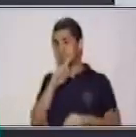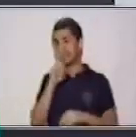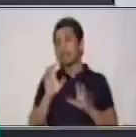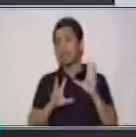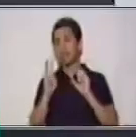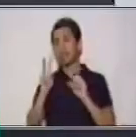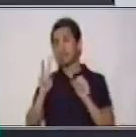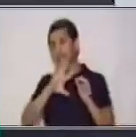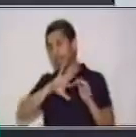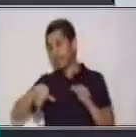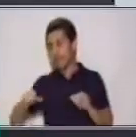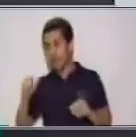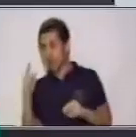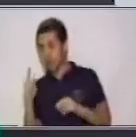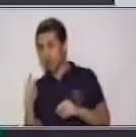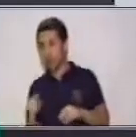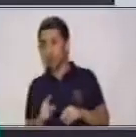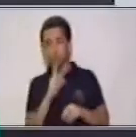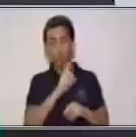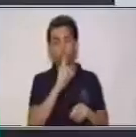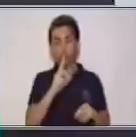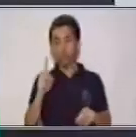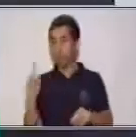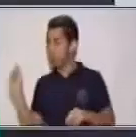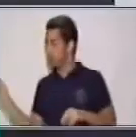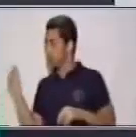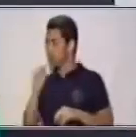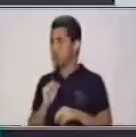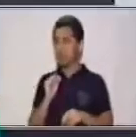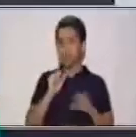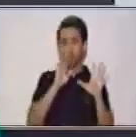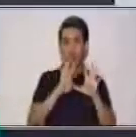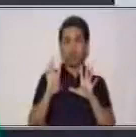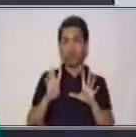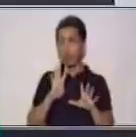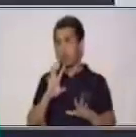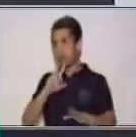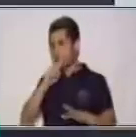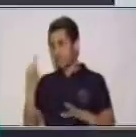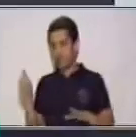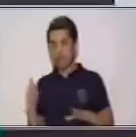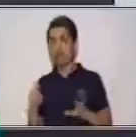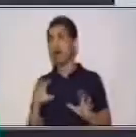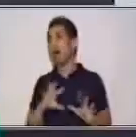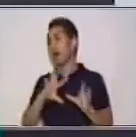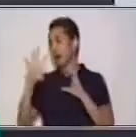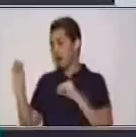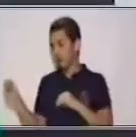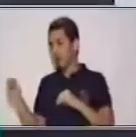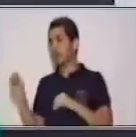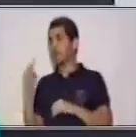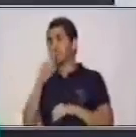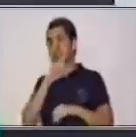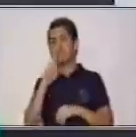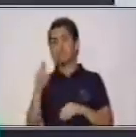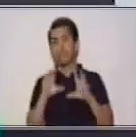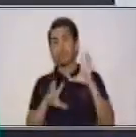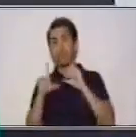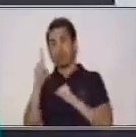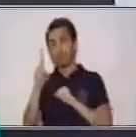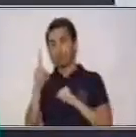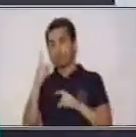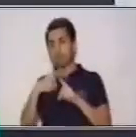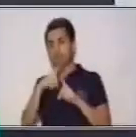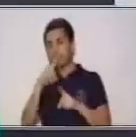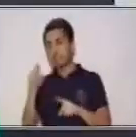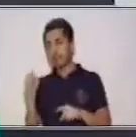una unidad a este número y prestémoselo al 99 para que sea 100. Y entonces aquí nos quedan 111, aquí 100,